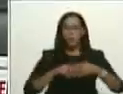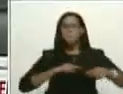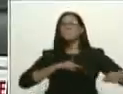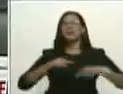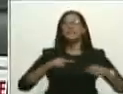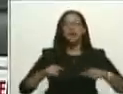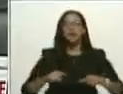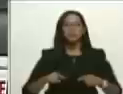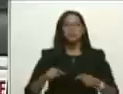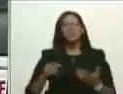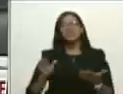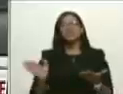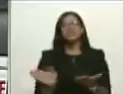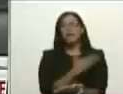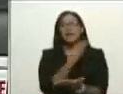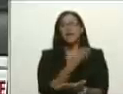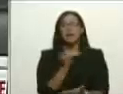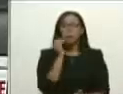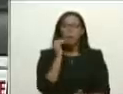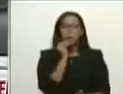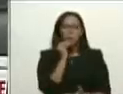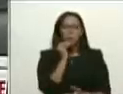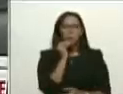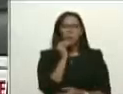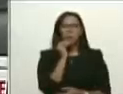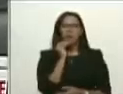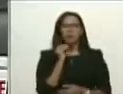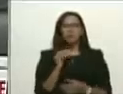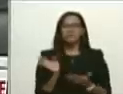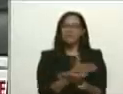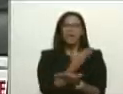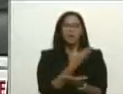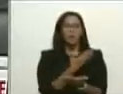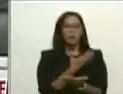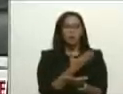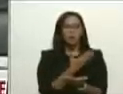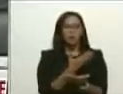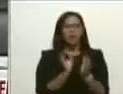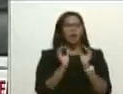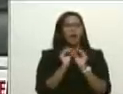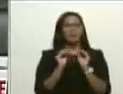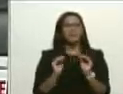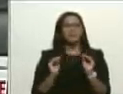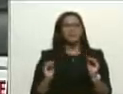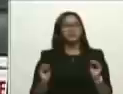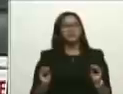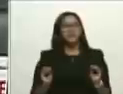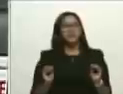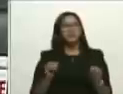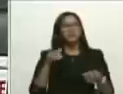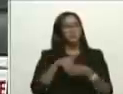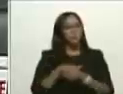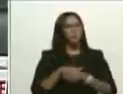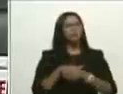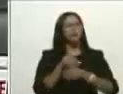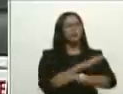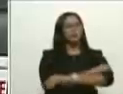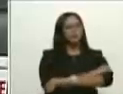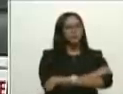sacar al bobolongo. Sacado, a anunciar primaria